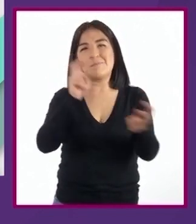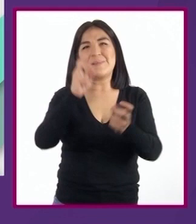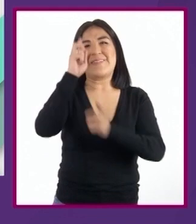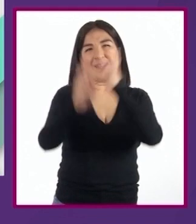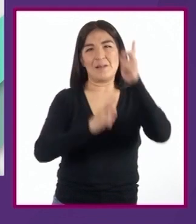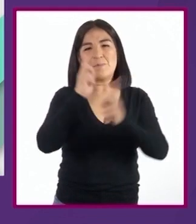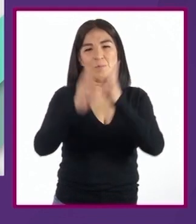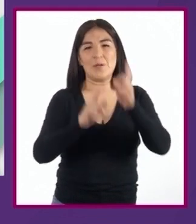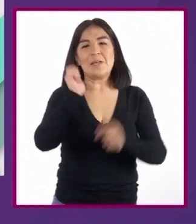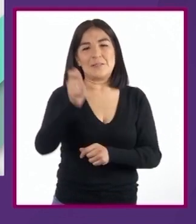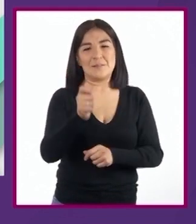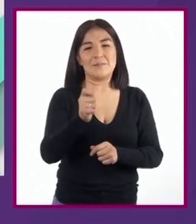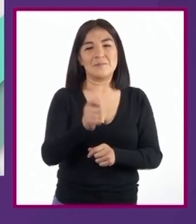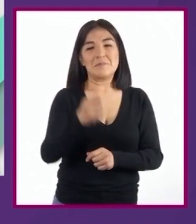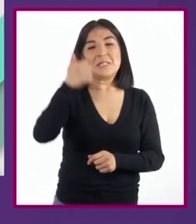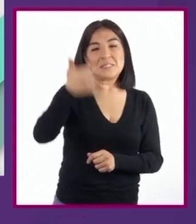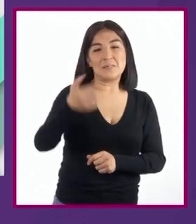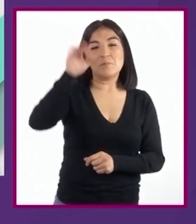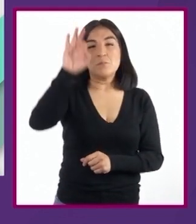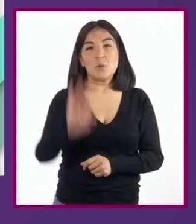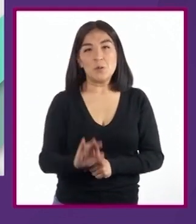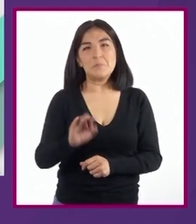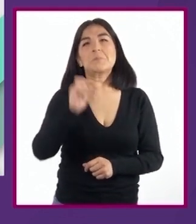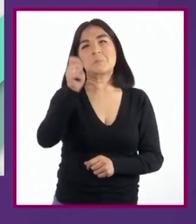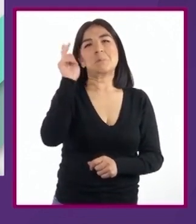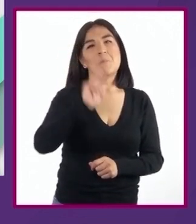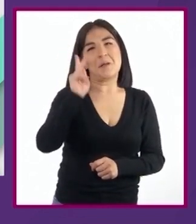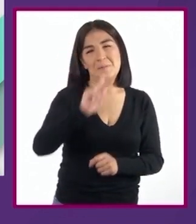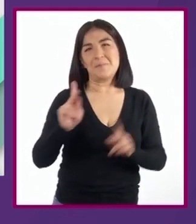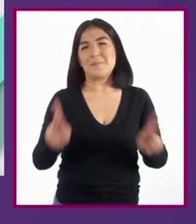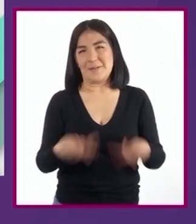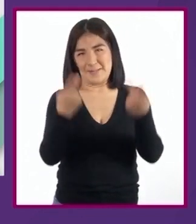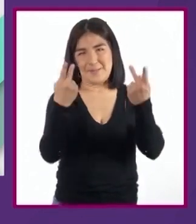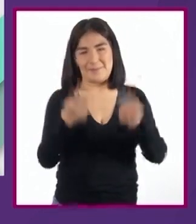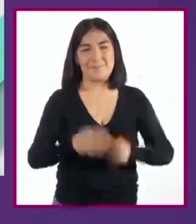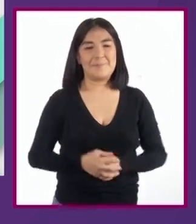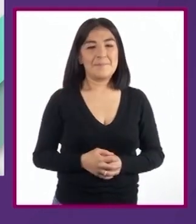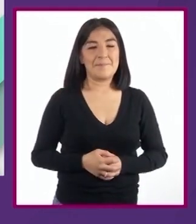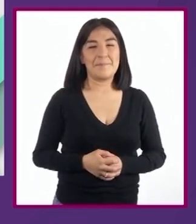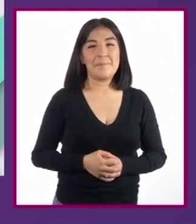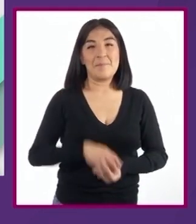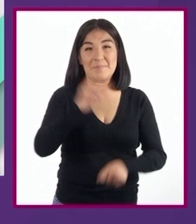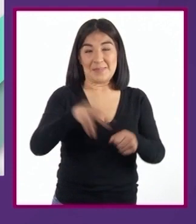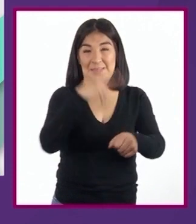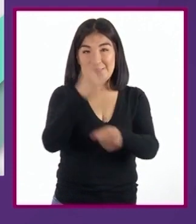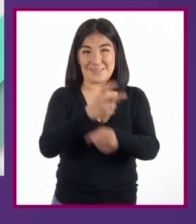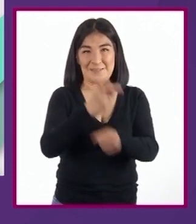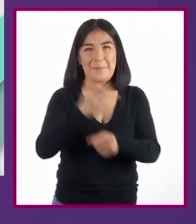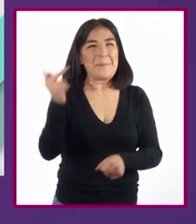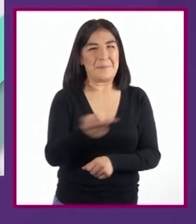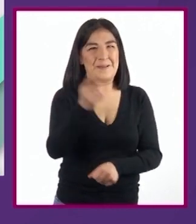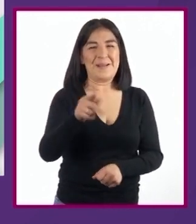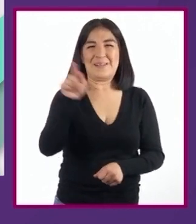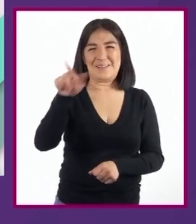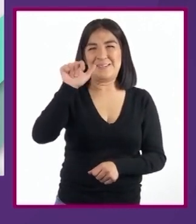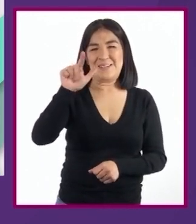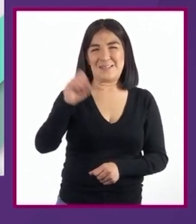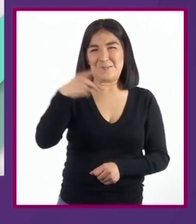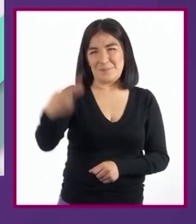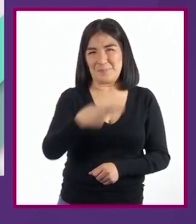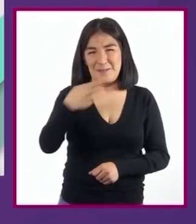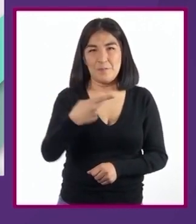cuenta con solo el 6% de probabilidad de venta. Para la segunda pregunta de Lalo, analizando